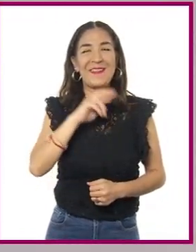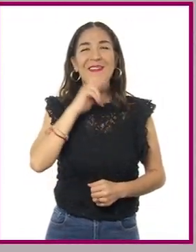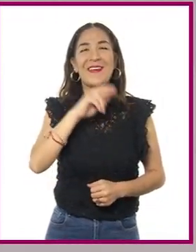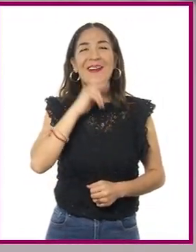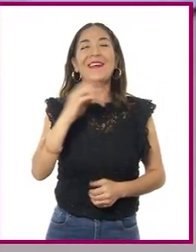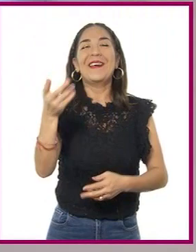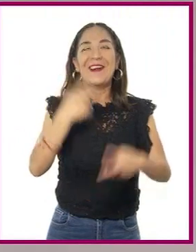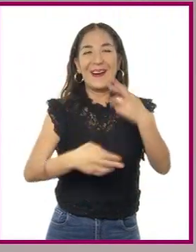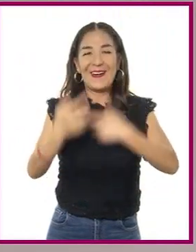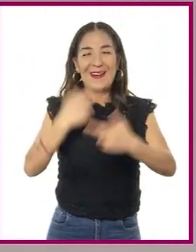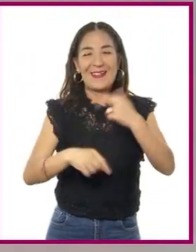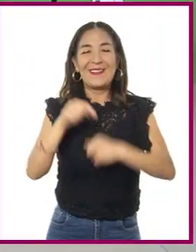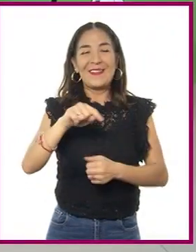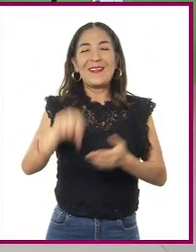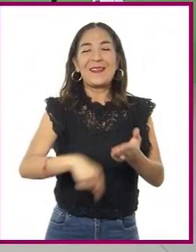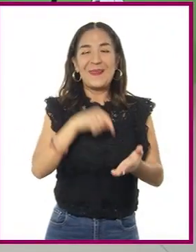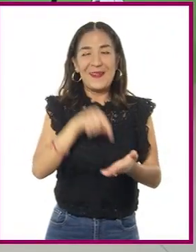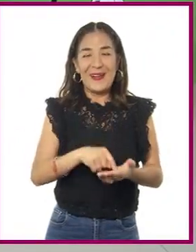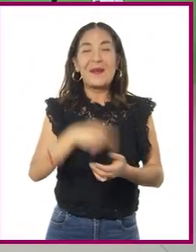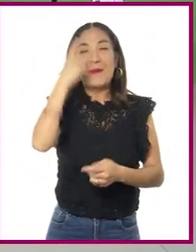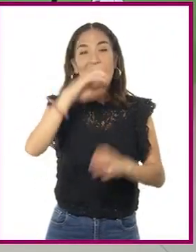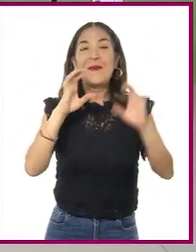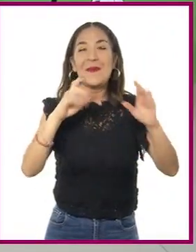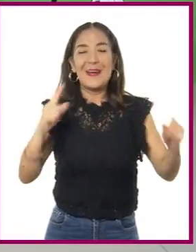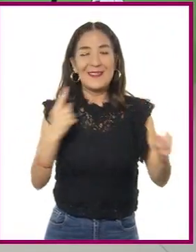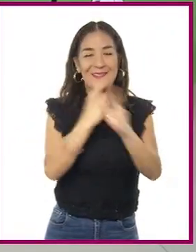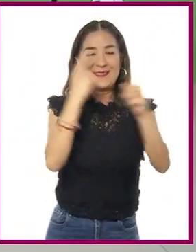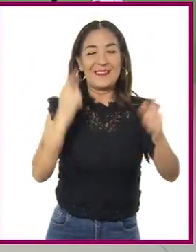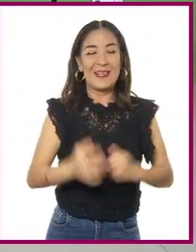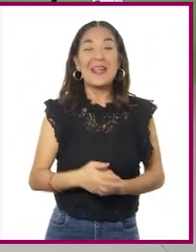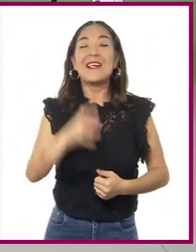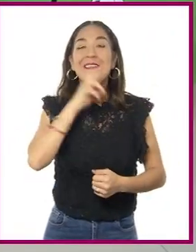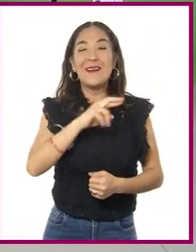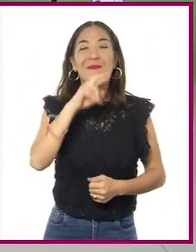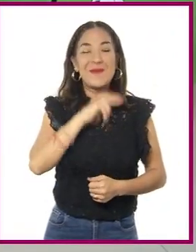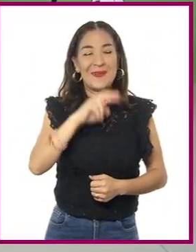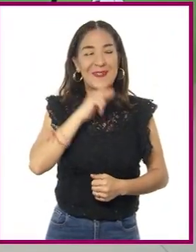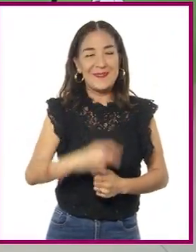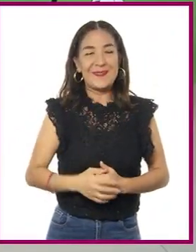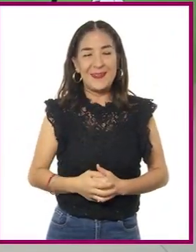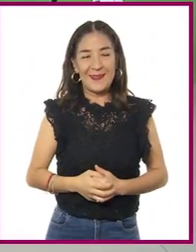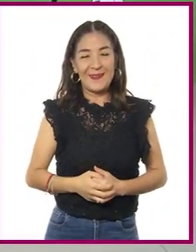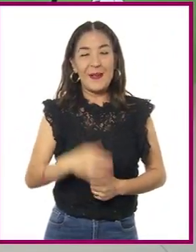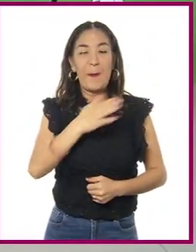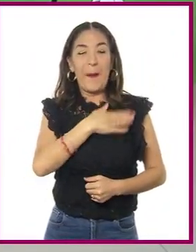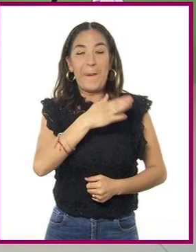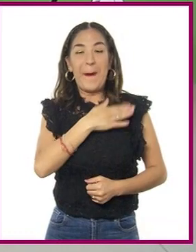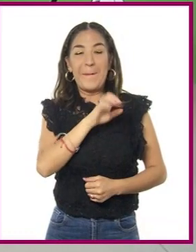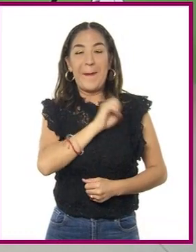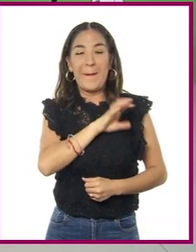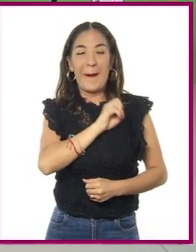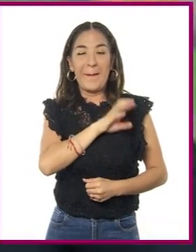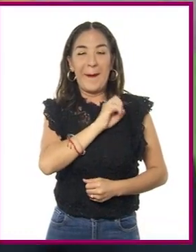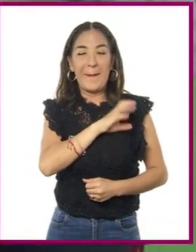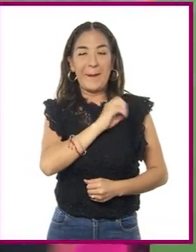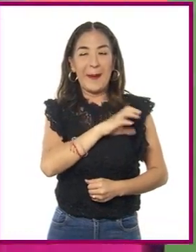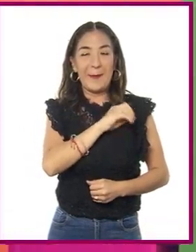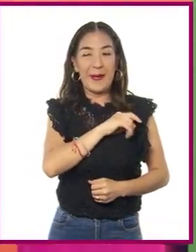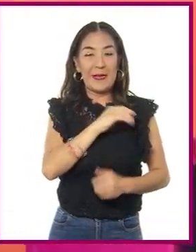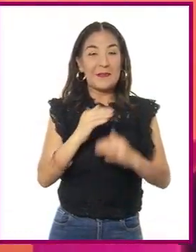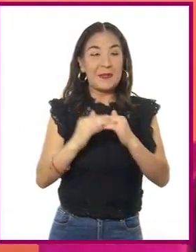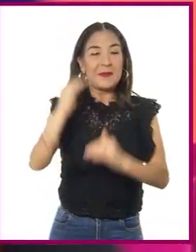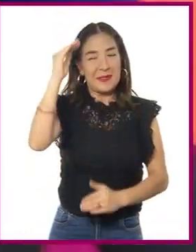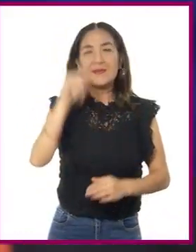Es muy importante darse el espacio para que no choquemos. Un poquito más rápido, vamos aumentando la frecuencia cardíaca. Recuerden que estamos trabajando con esa